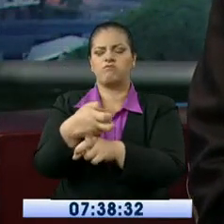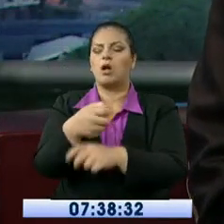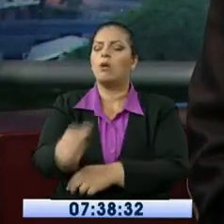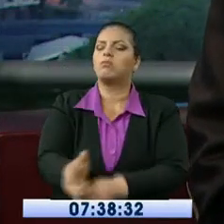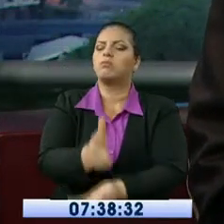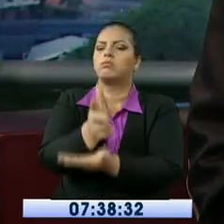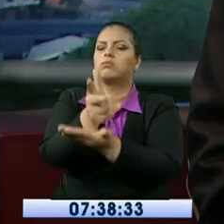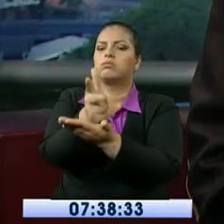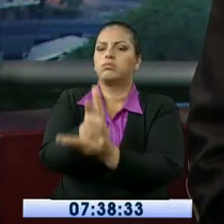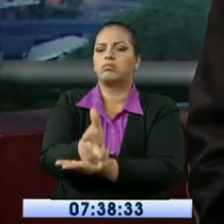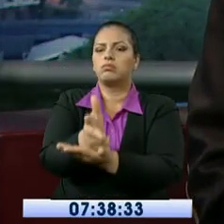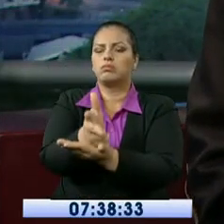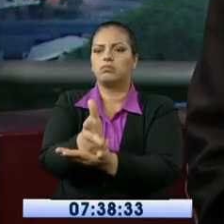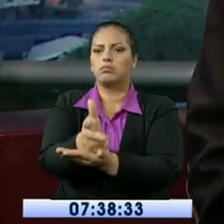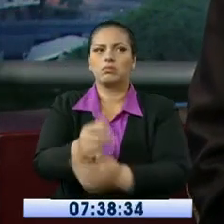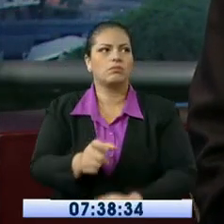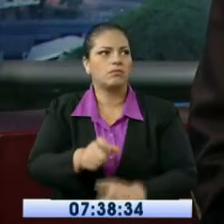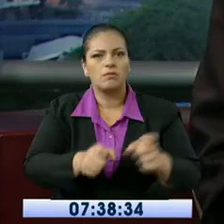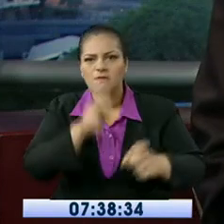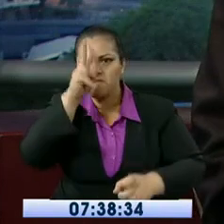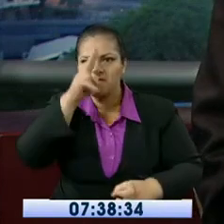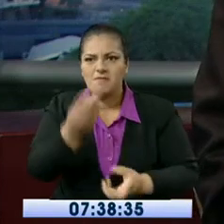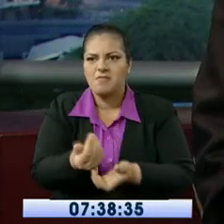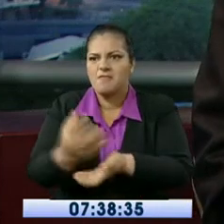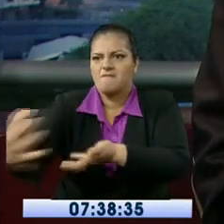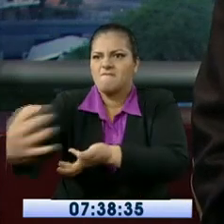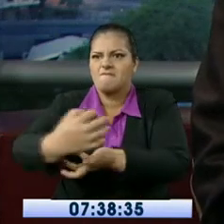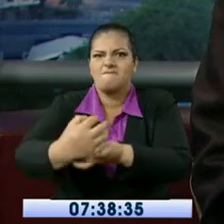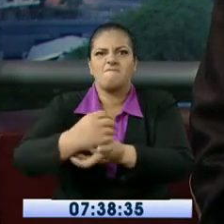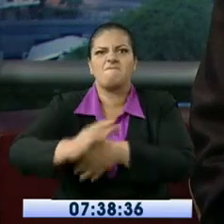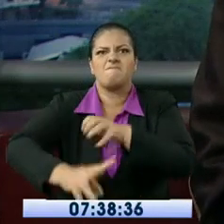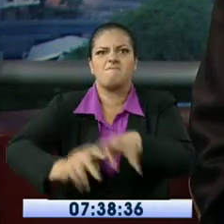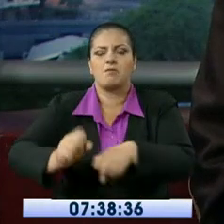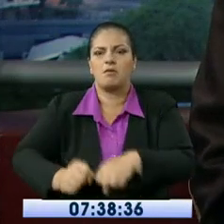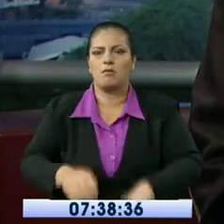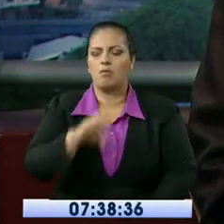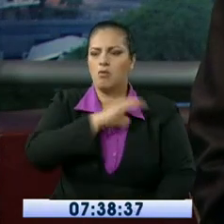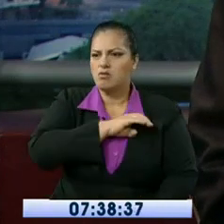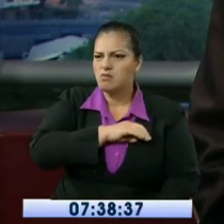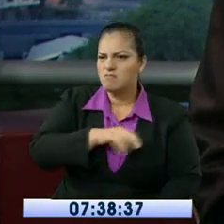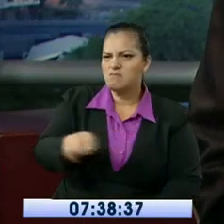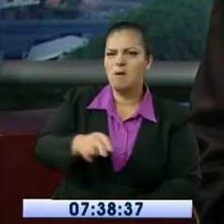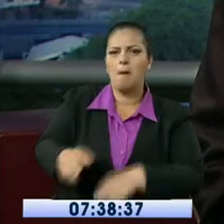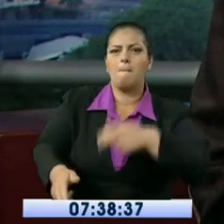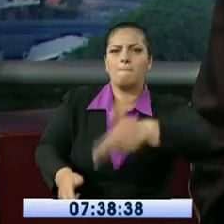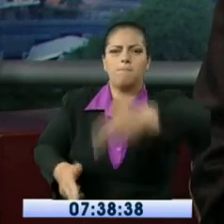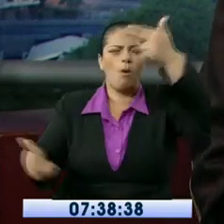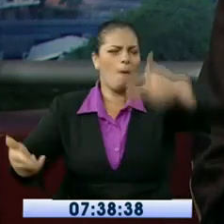uno de los sospechosos resultó herido durante el cruce de balas con los uniformados